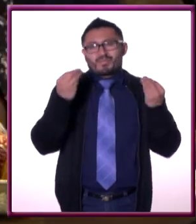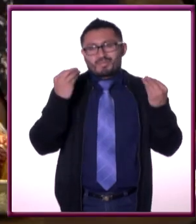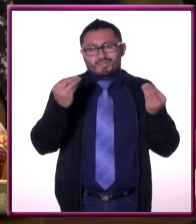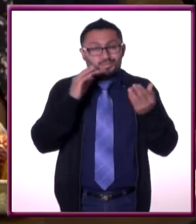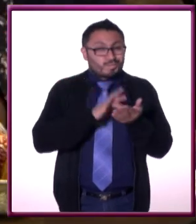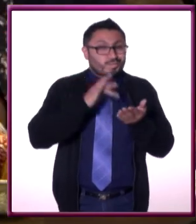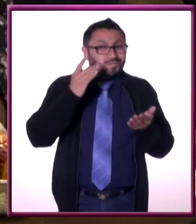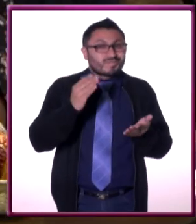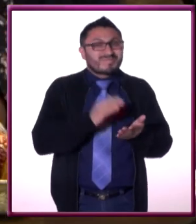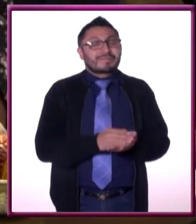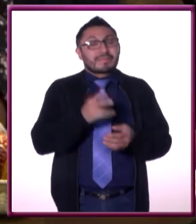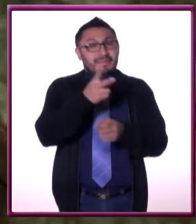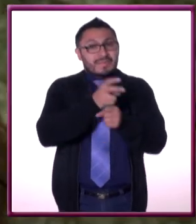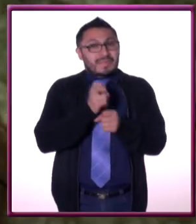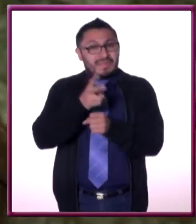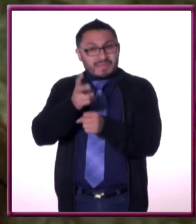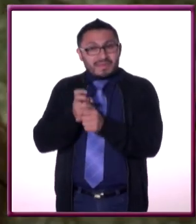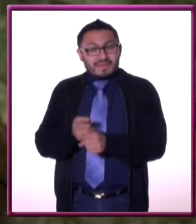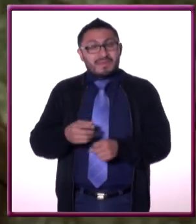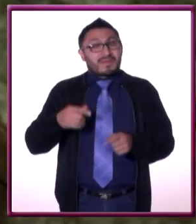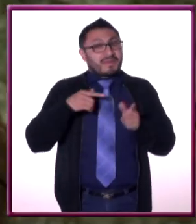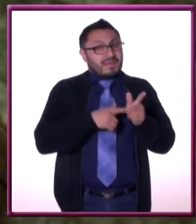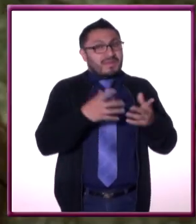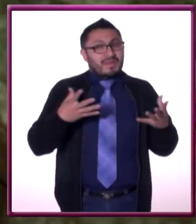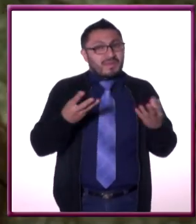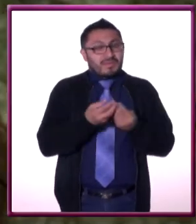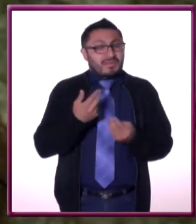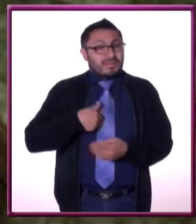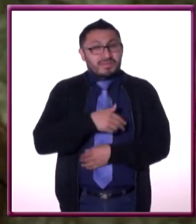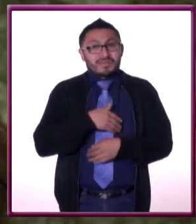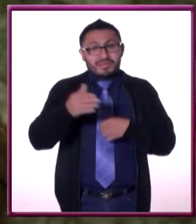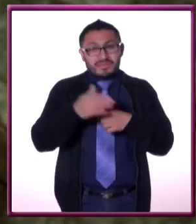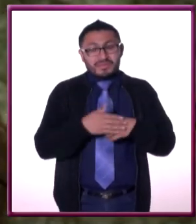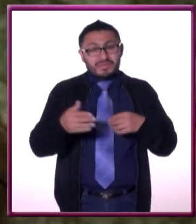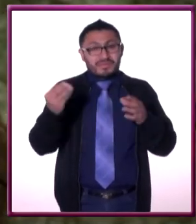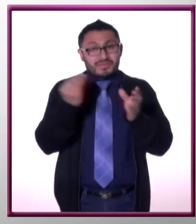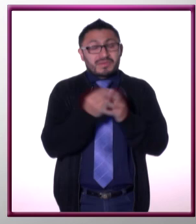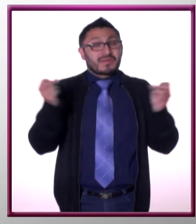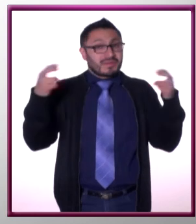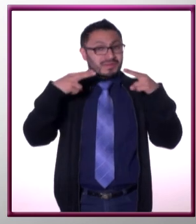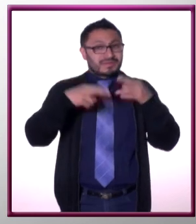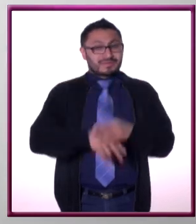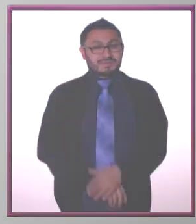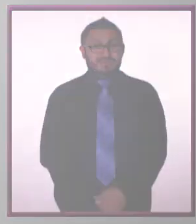Muchísimas Gracias a gracias. ustedes. Y los invito a que continúen con nosotros y que nos sigan en el próximo programa.